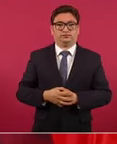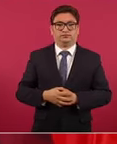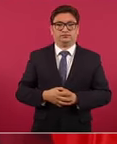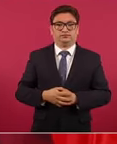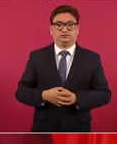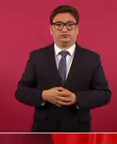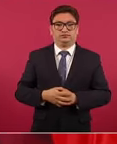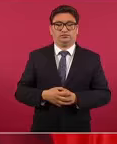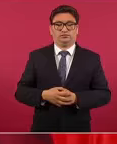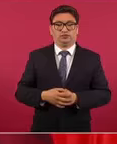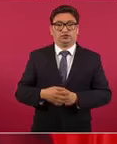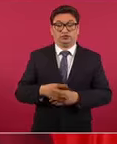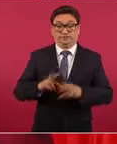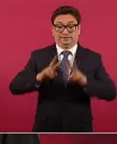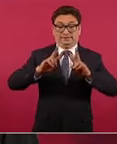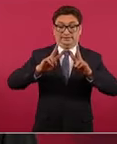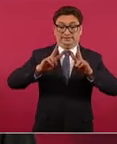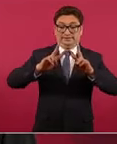mes